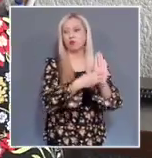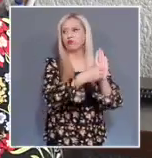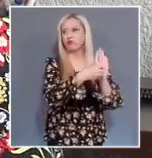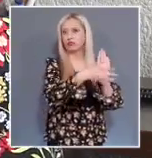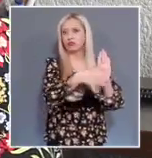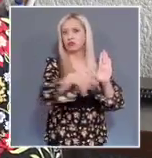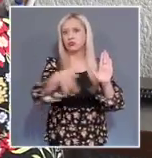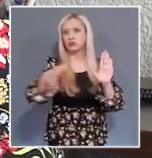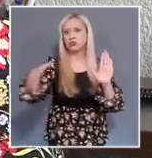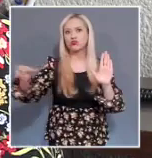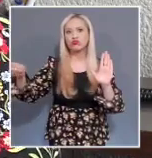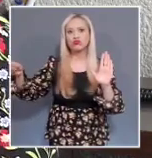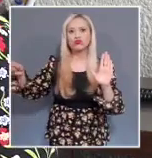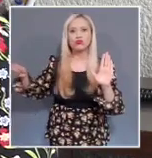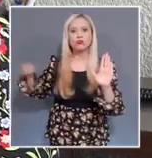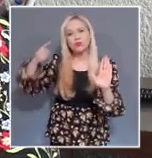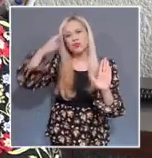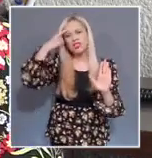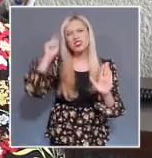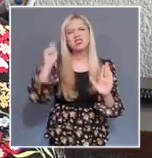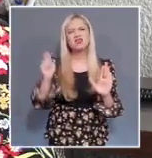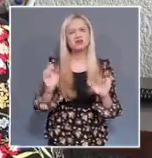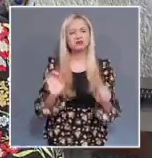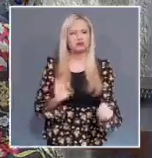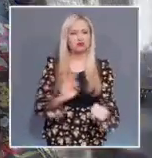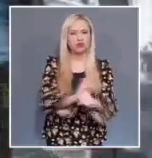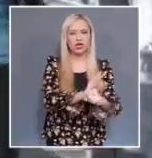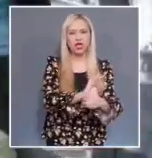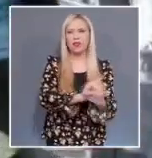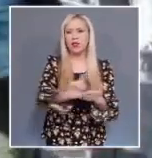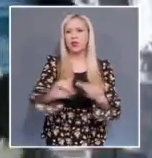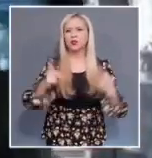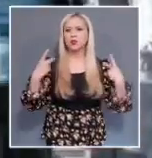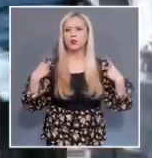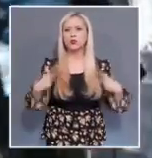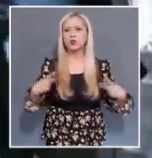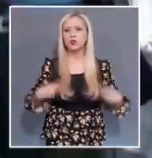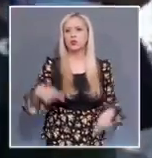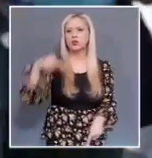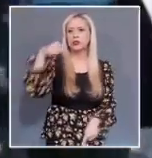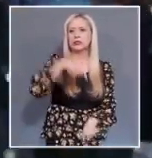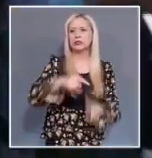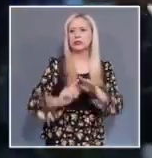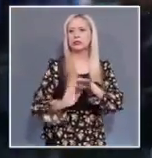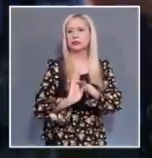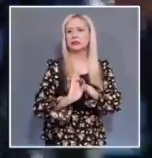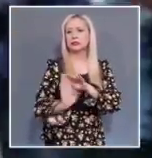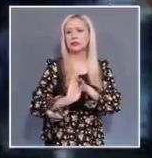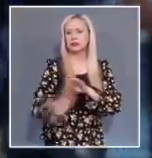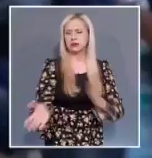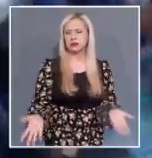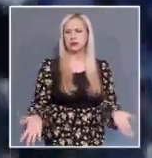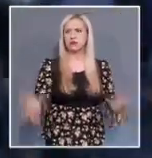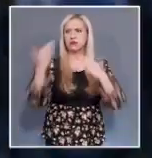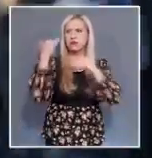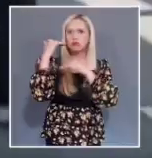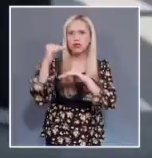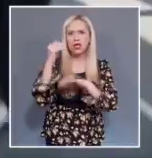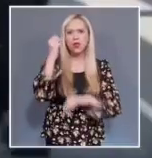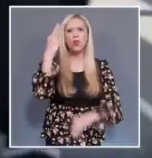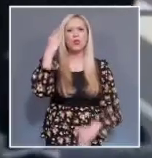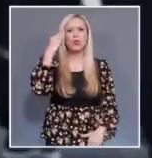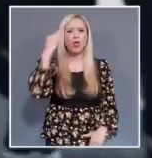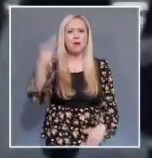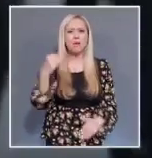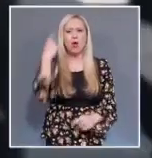en materia de protección de derechos de personas migrantes. Estos plazos de la Ley de Migración para una detención